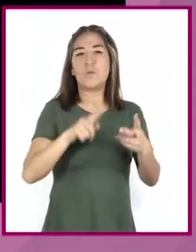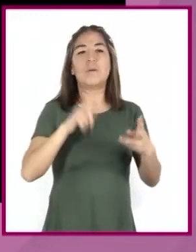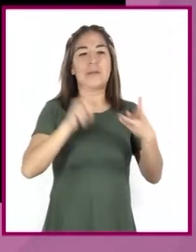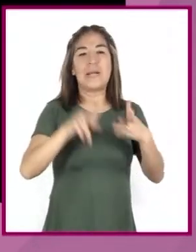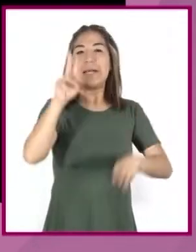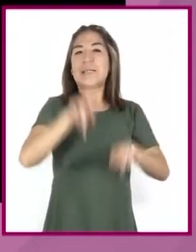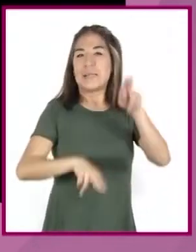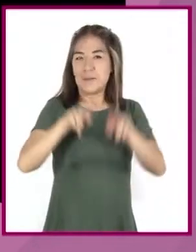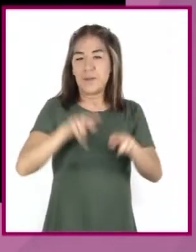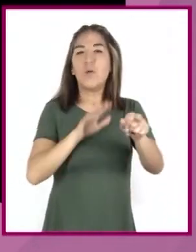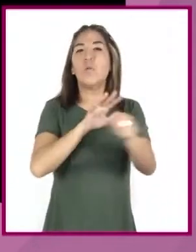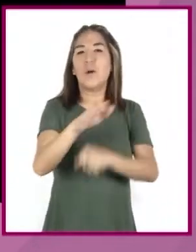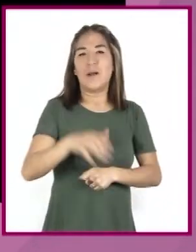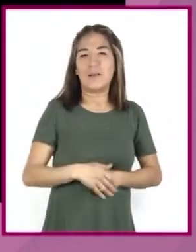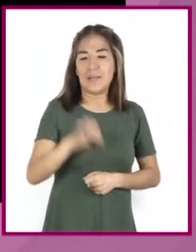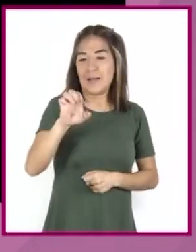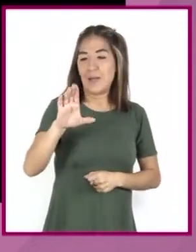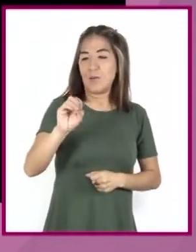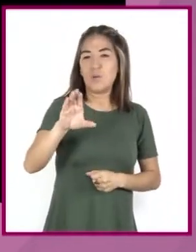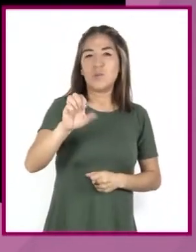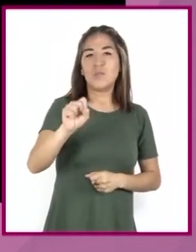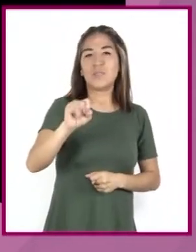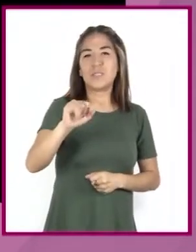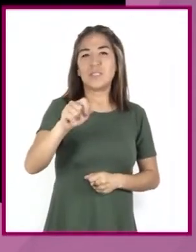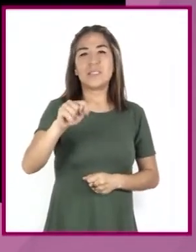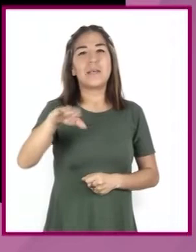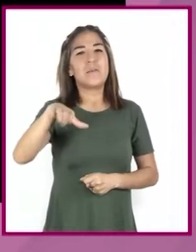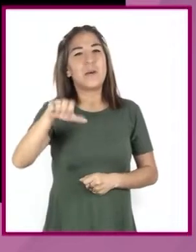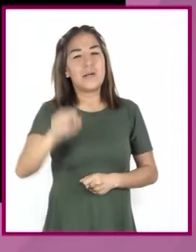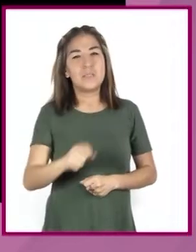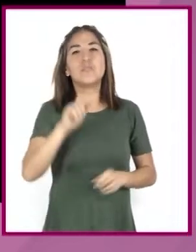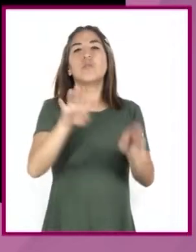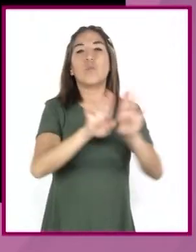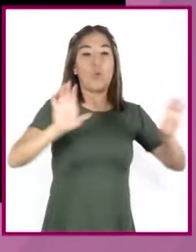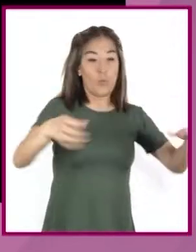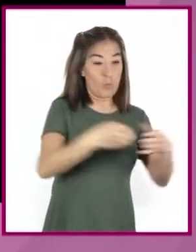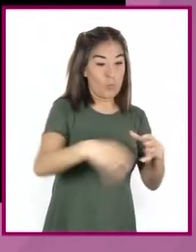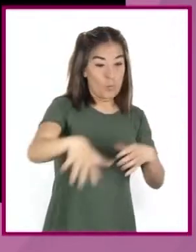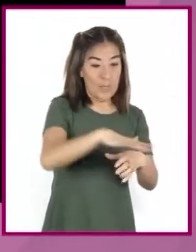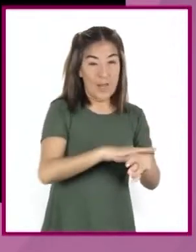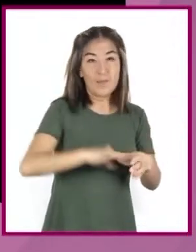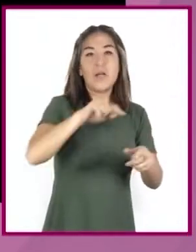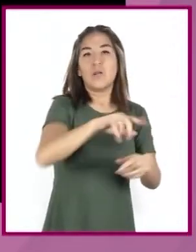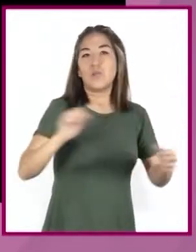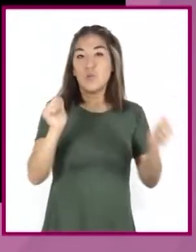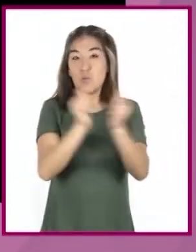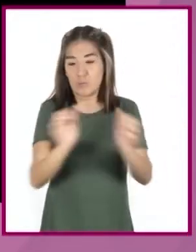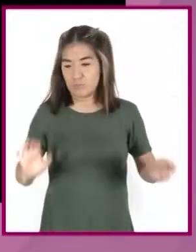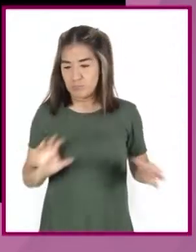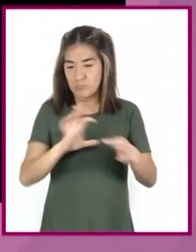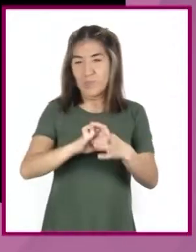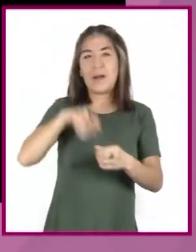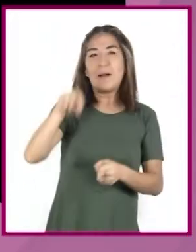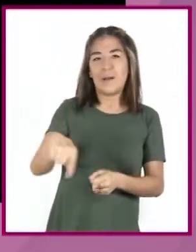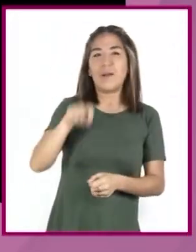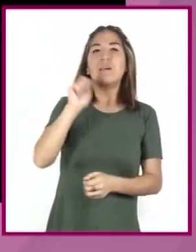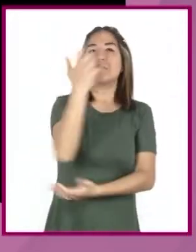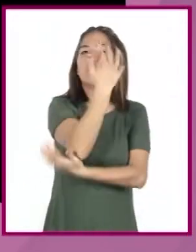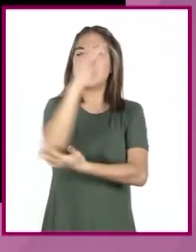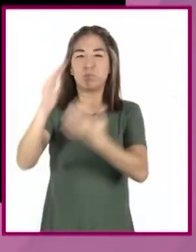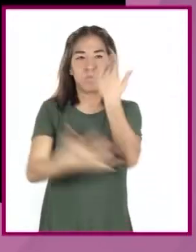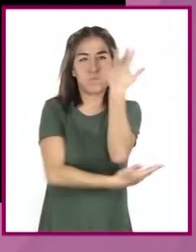los ecosistemas, donde la comunidad se relaciona con el ambiente, es decir, Los